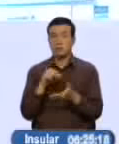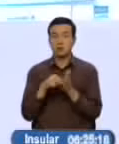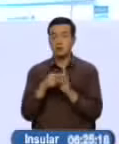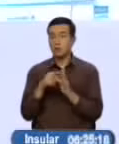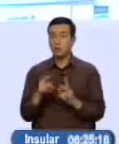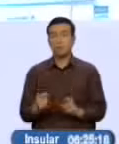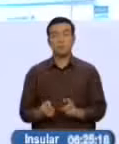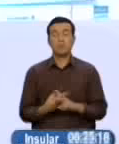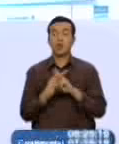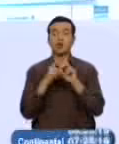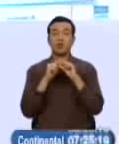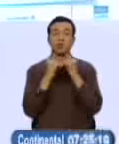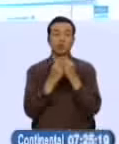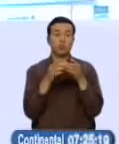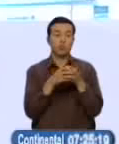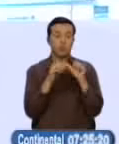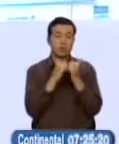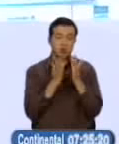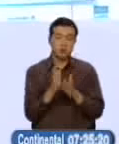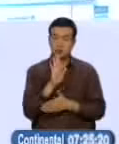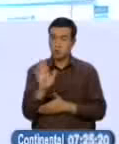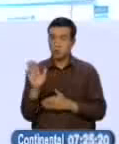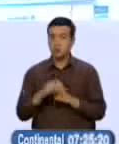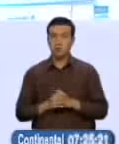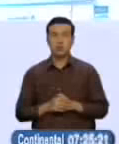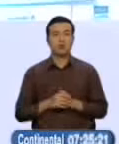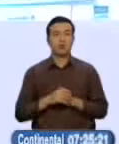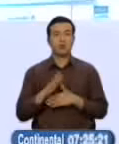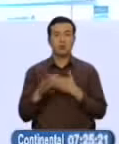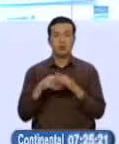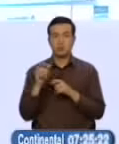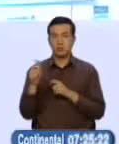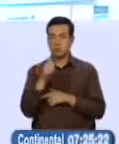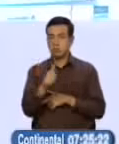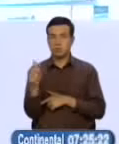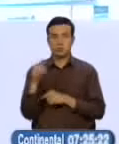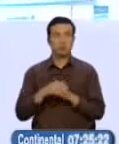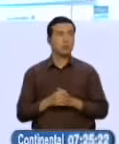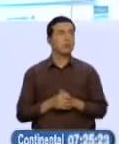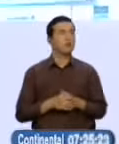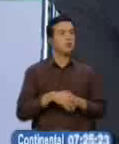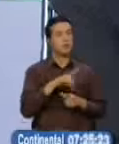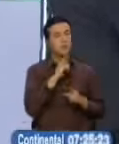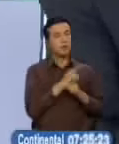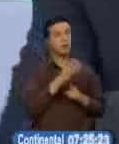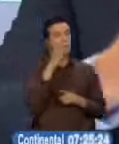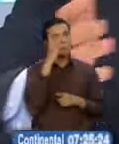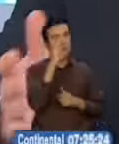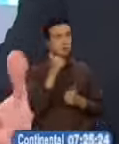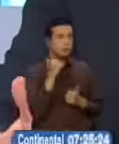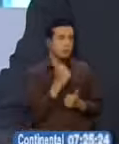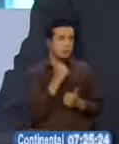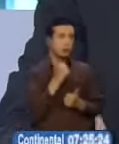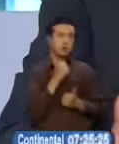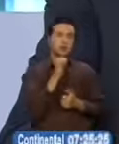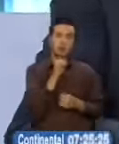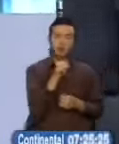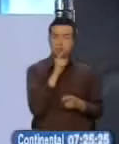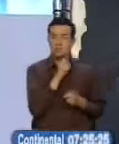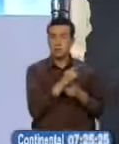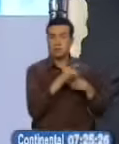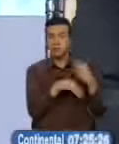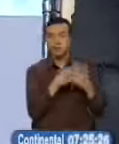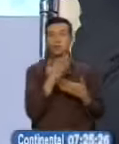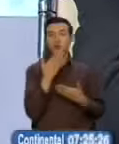salió solamente de un parlamentario o del ministerio, sino de los actores culturales. En la teorización puede sonar fantástico, es el deber ser, pero el tema es